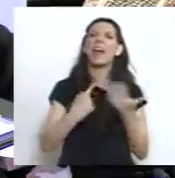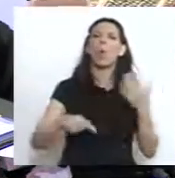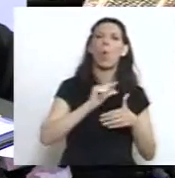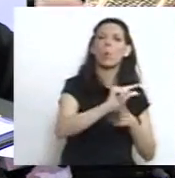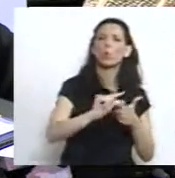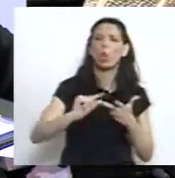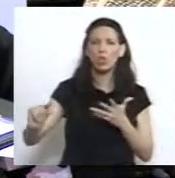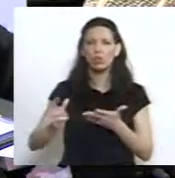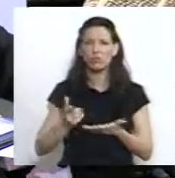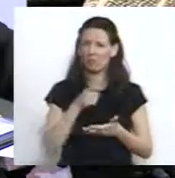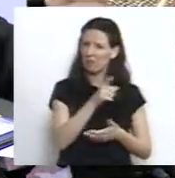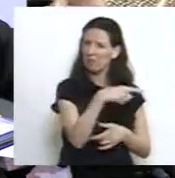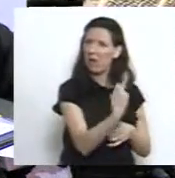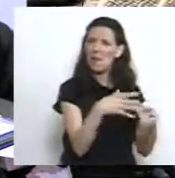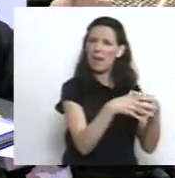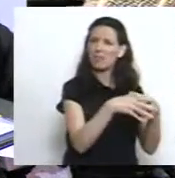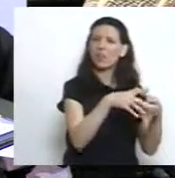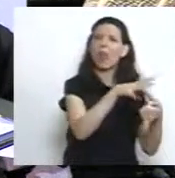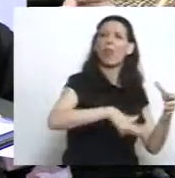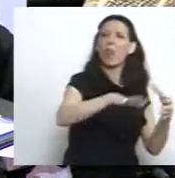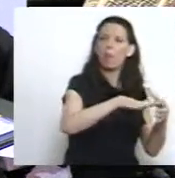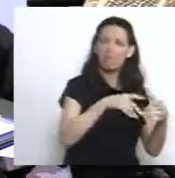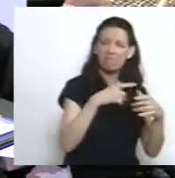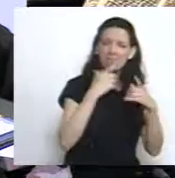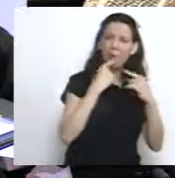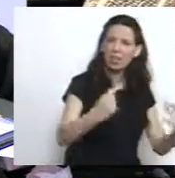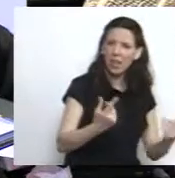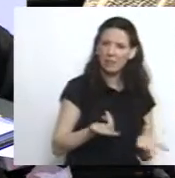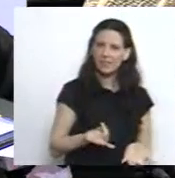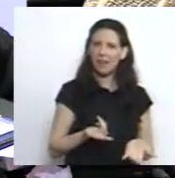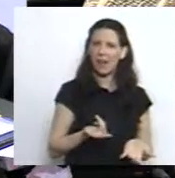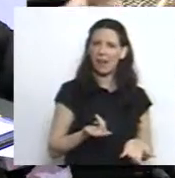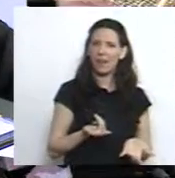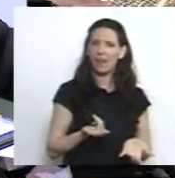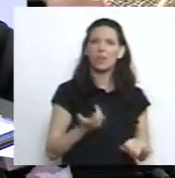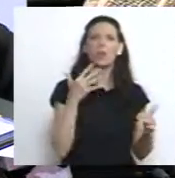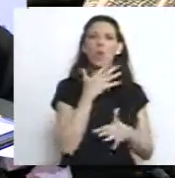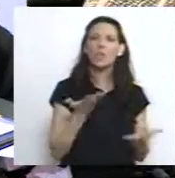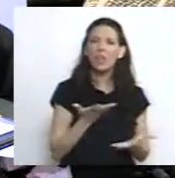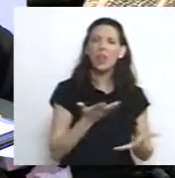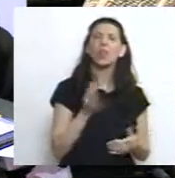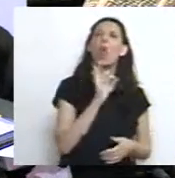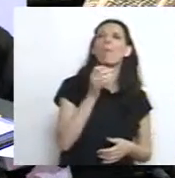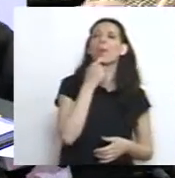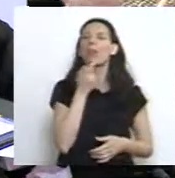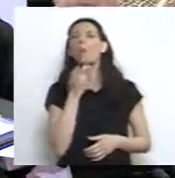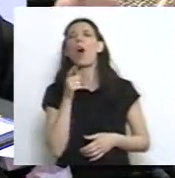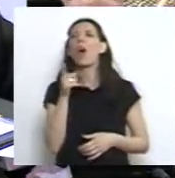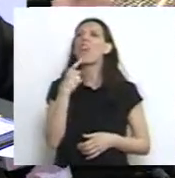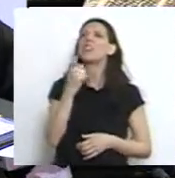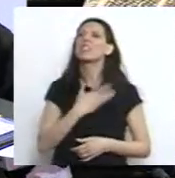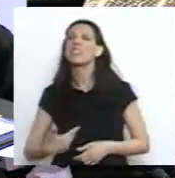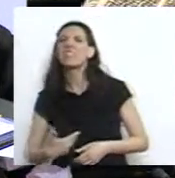la cuestionen. Cuestionan al Estado como asignador de recursos en la economía, cuestionan al Estado por